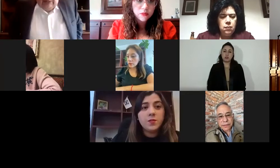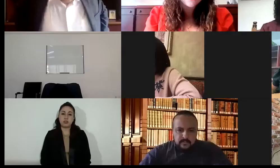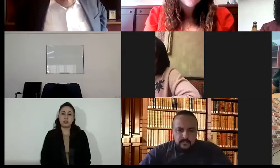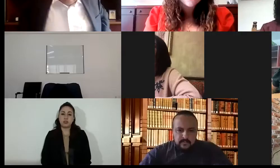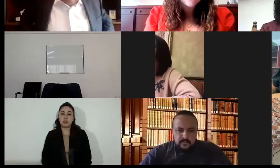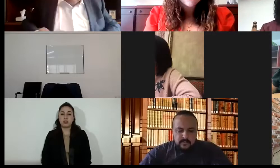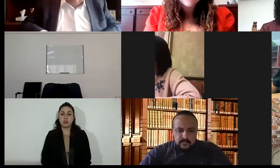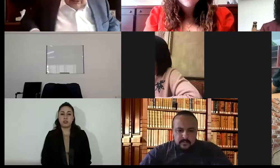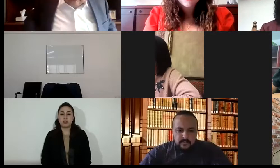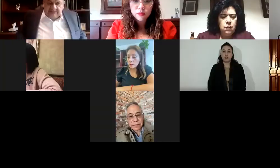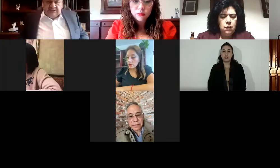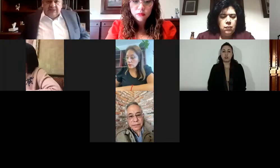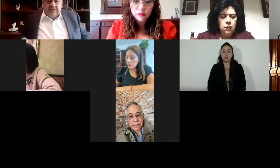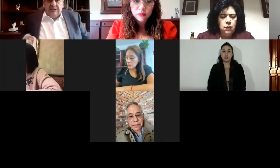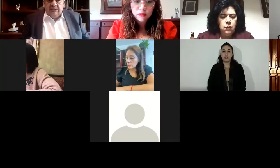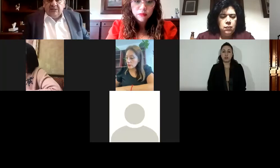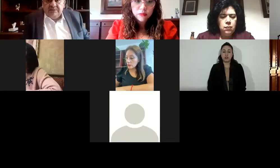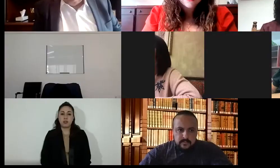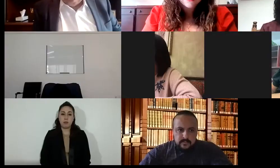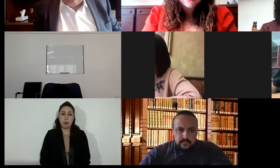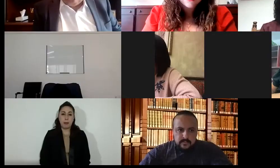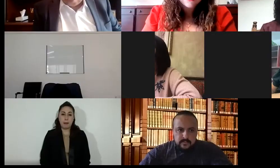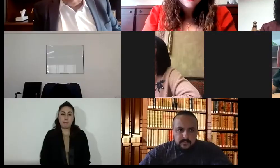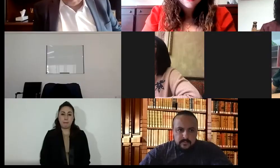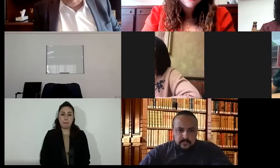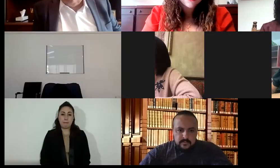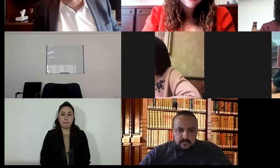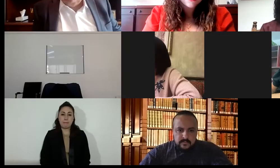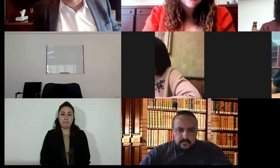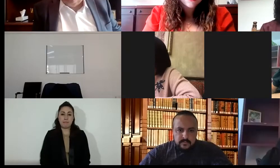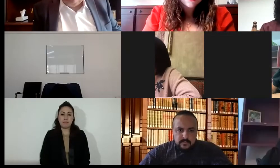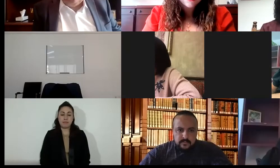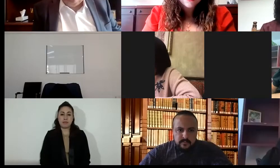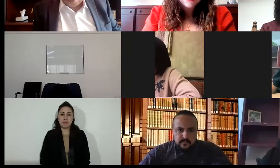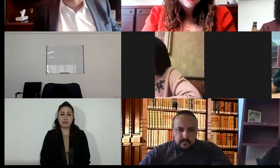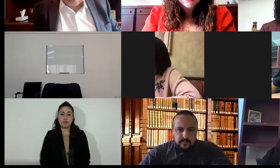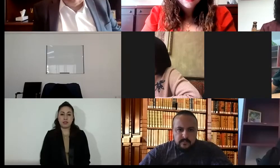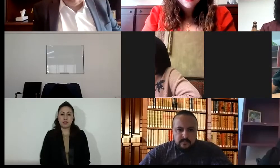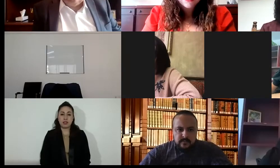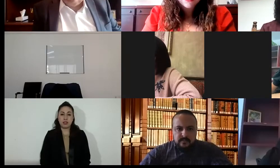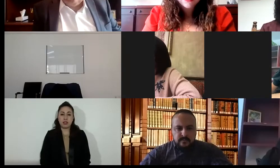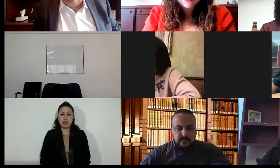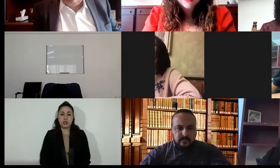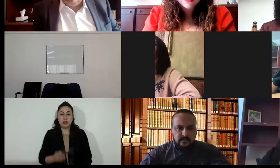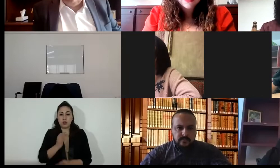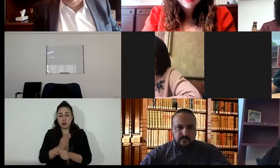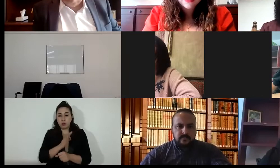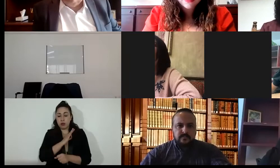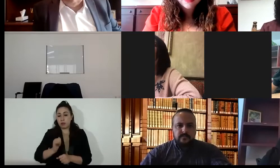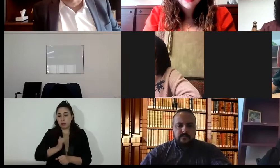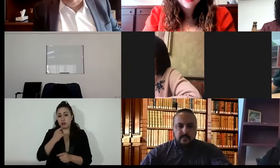Esa es una de las definiciones que teníamos y ahorita lo podemos discutir, diputado Gaviño.